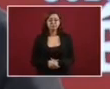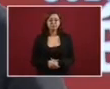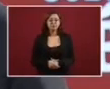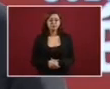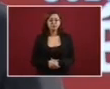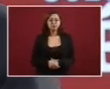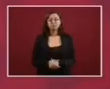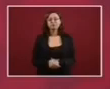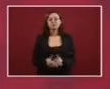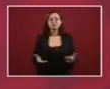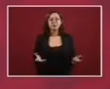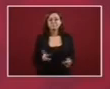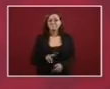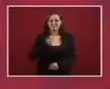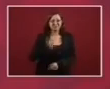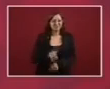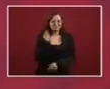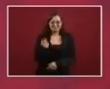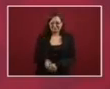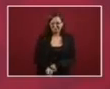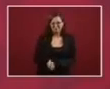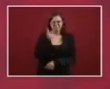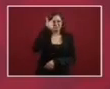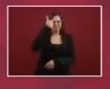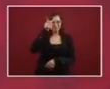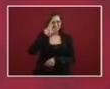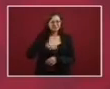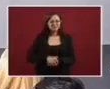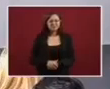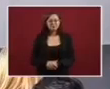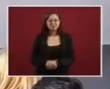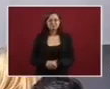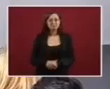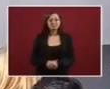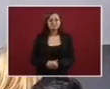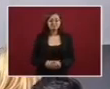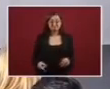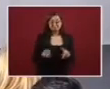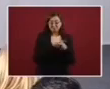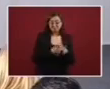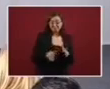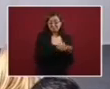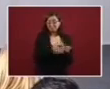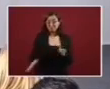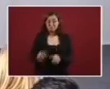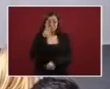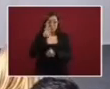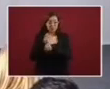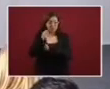les diría como nunca tengo un inicio de gobierno